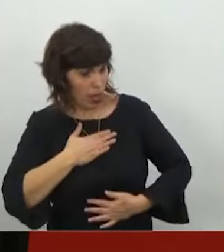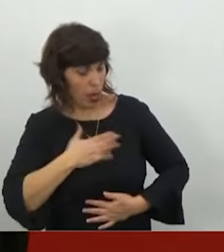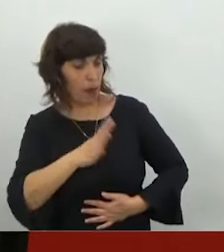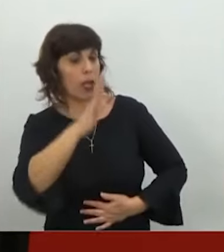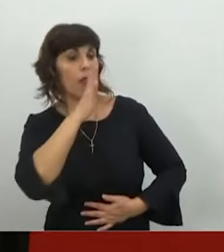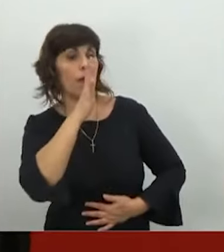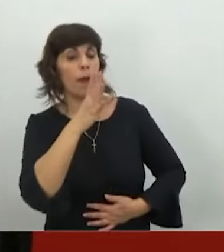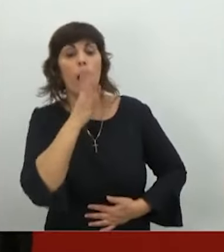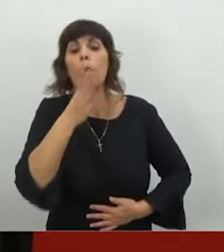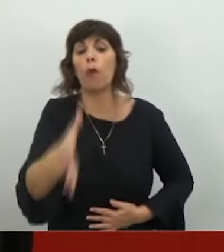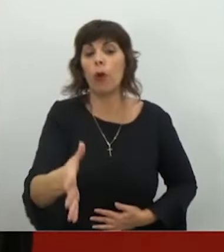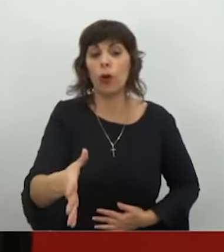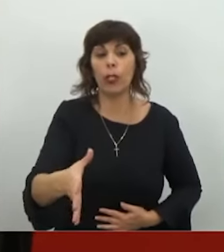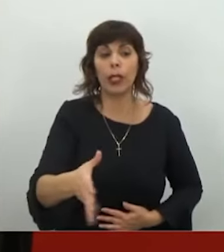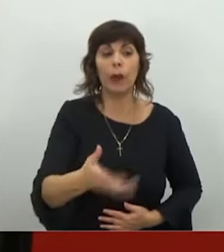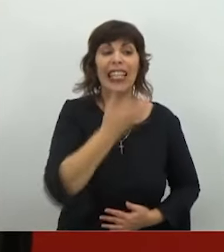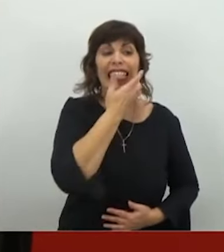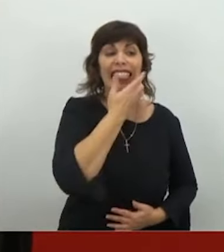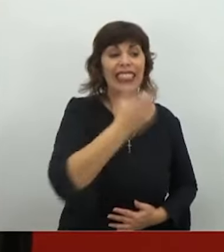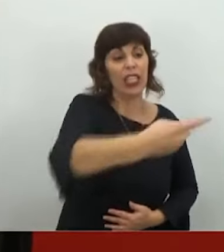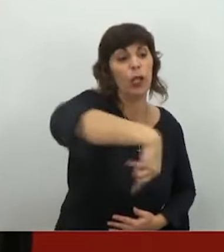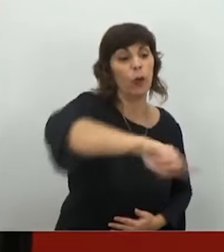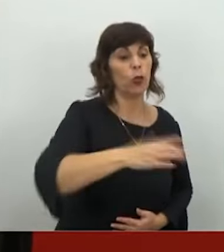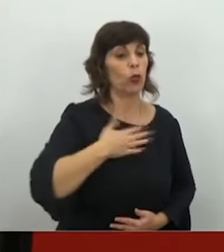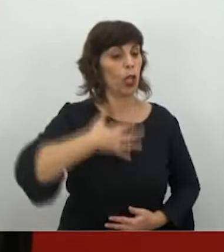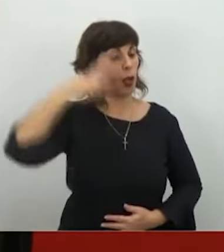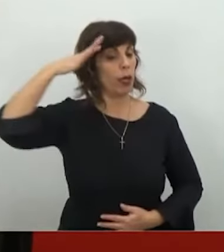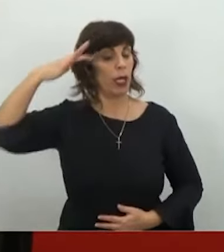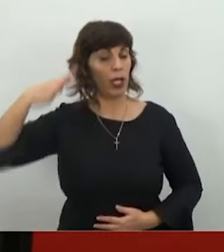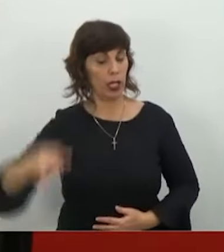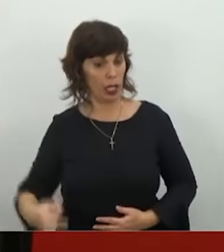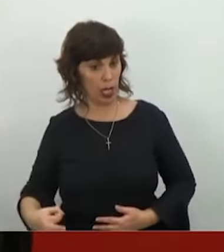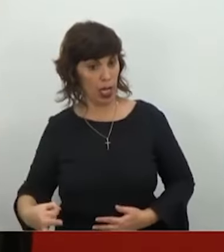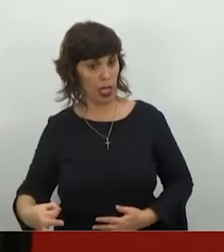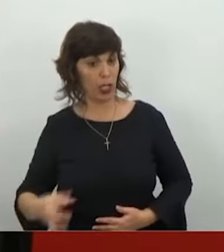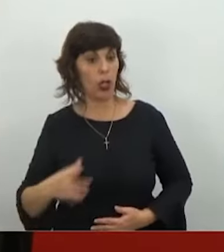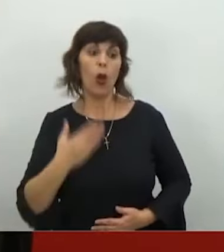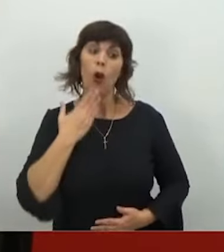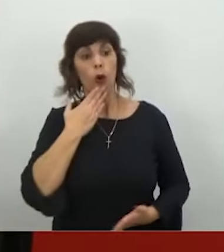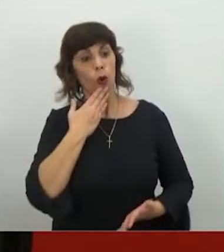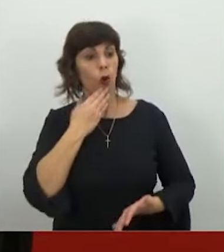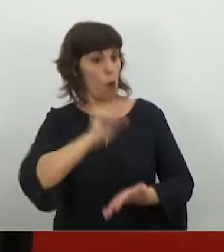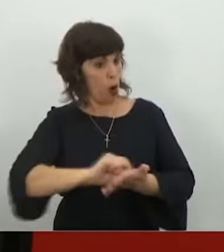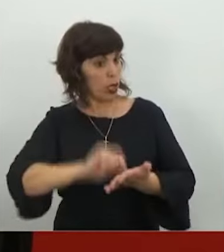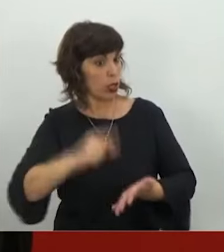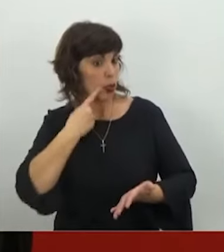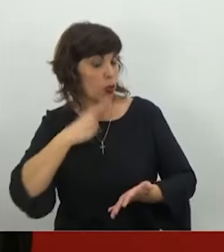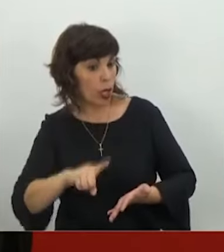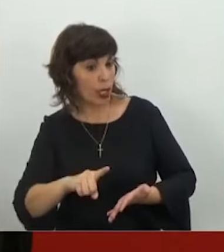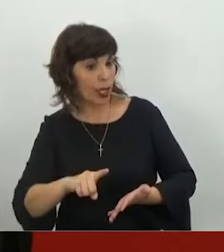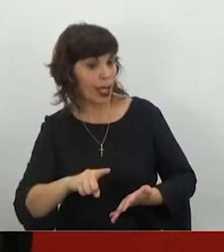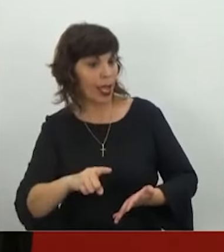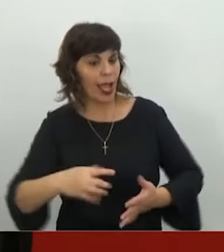El que cree en mí, como dice la Escritura, de su interior correrán ríos de agua